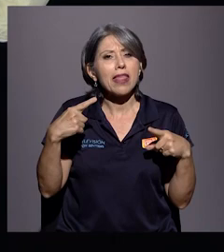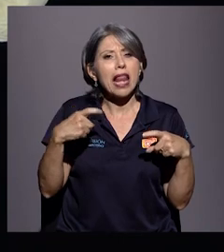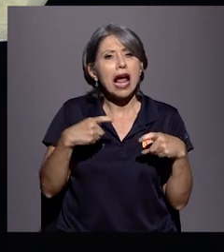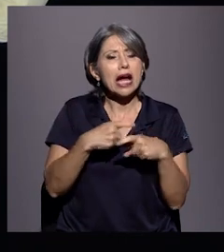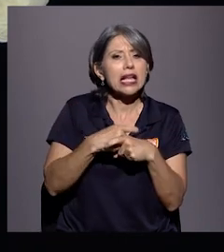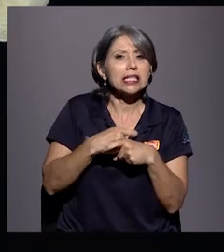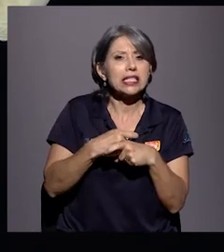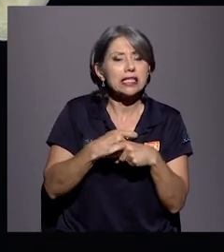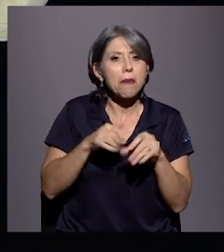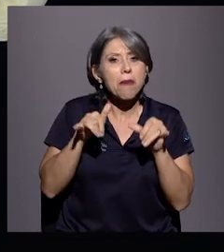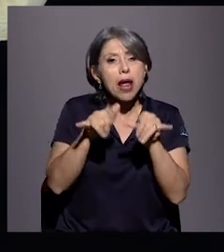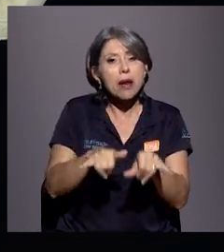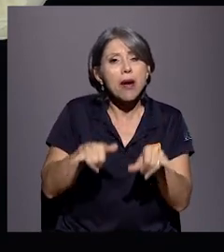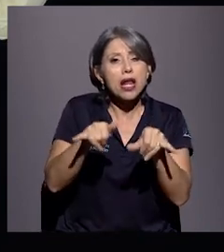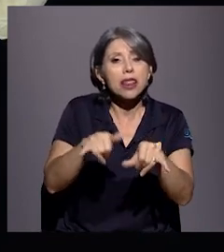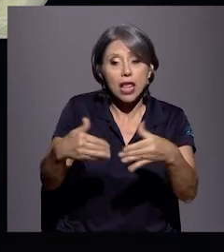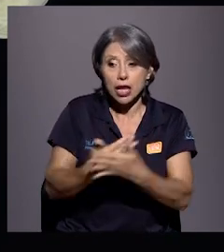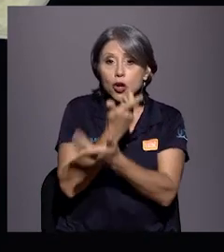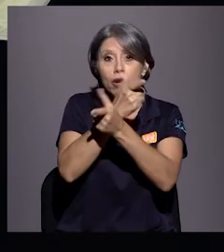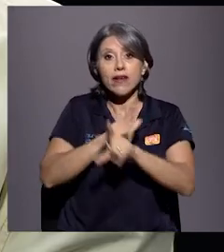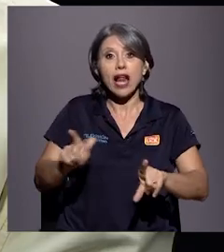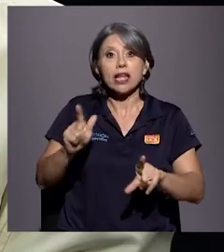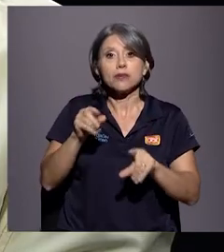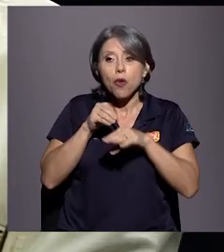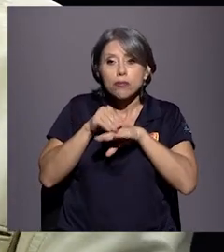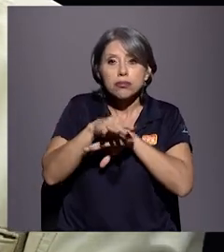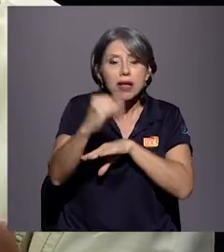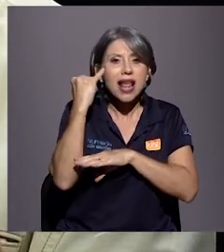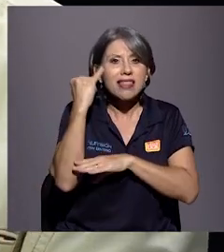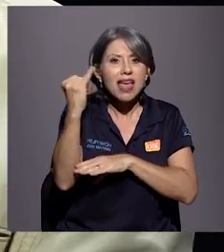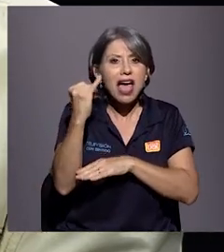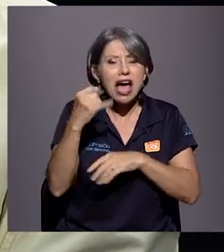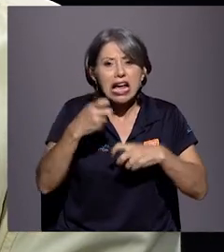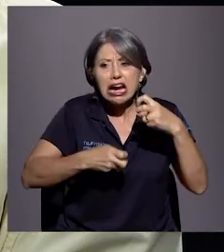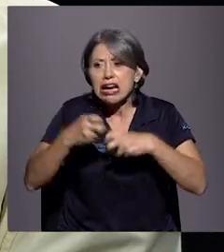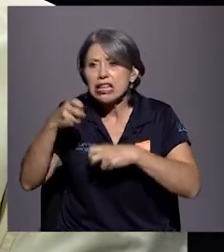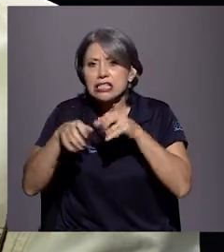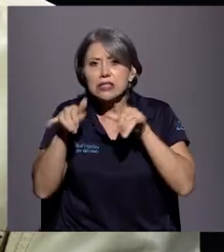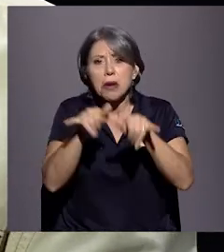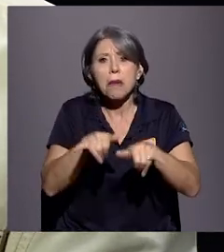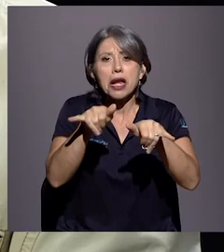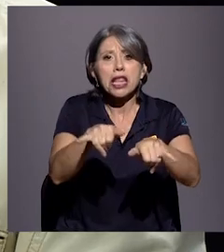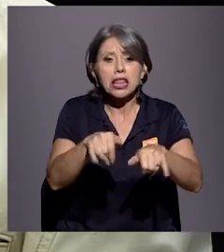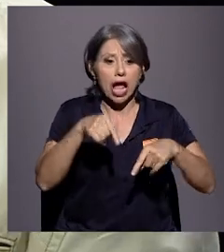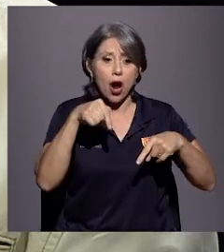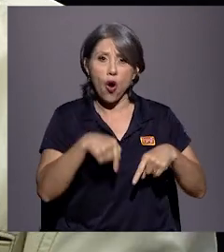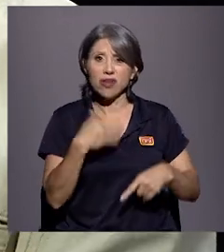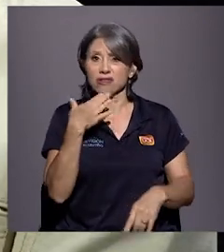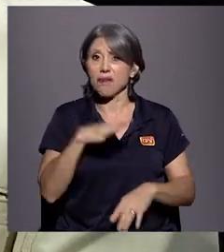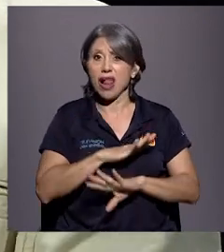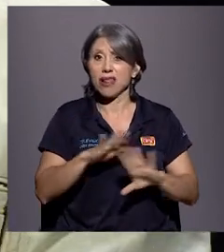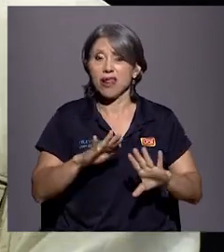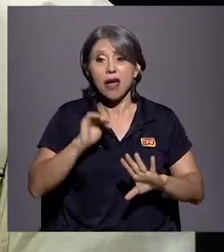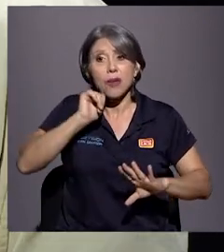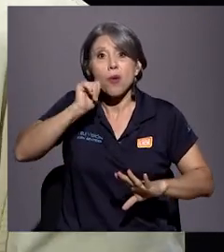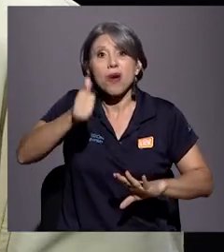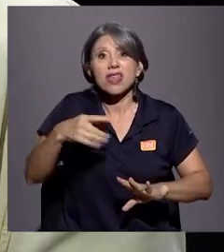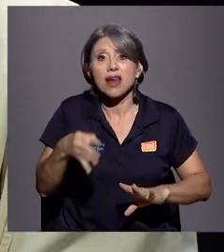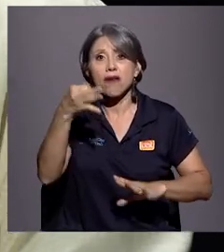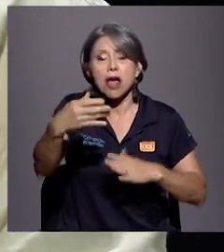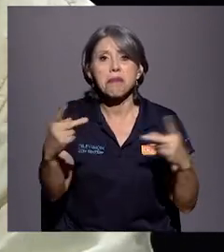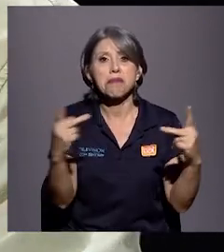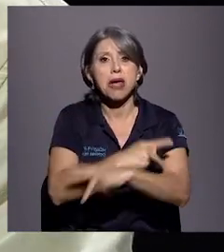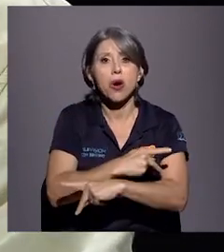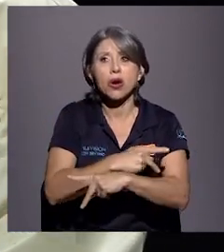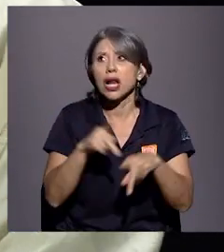neoliberalismo ha creado esta idea de la crisis permanente. Entonces, hoy las cosas están malas, pero mañana van a estar peor. Entonces, la gente se paraliza,